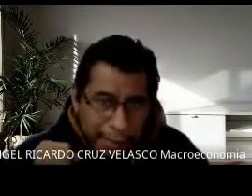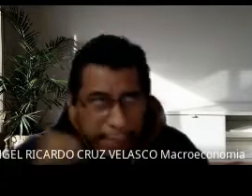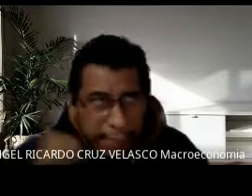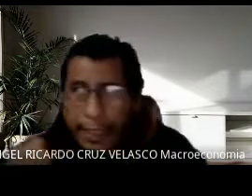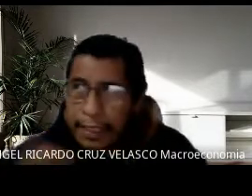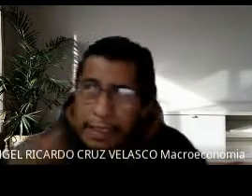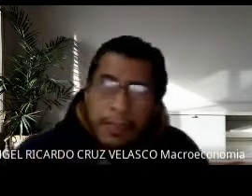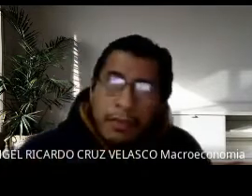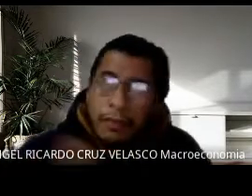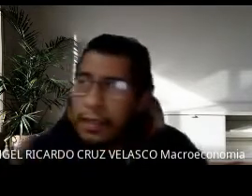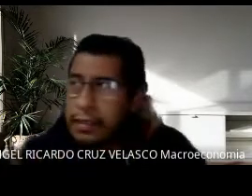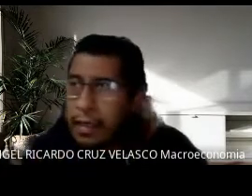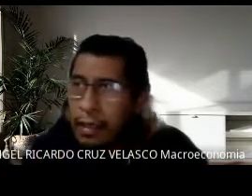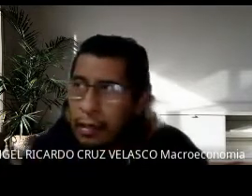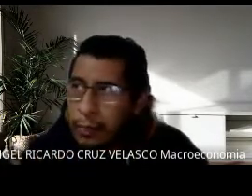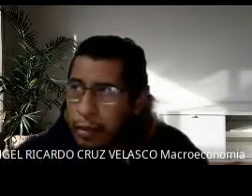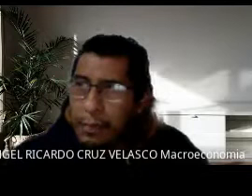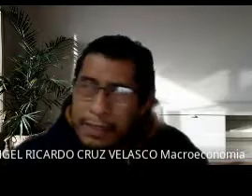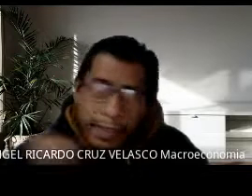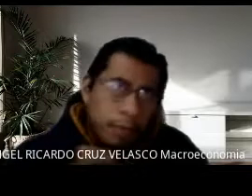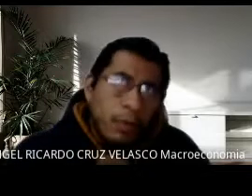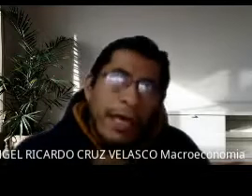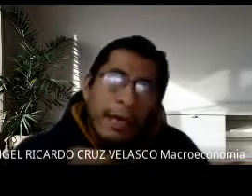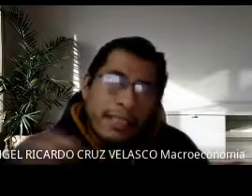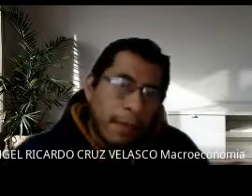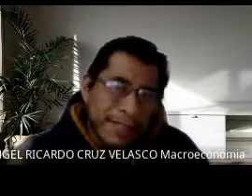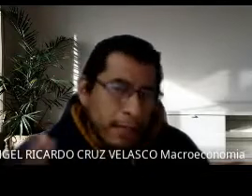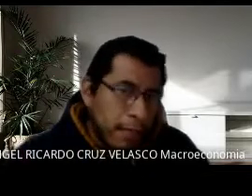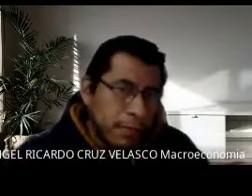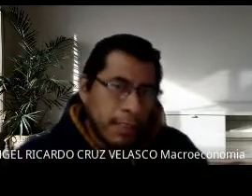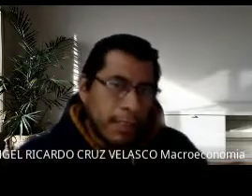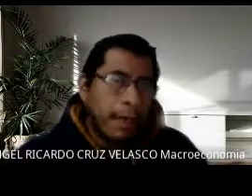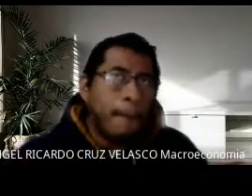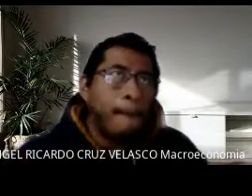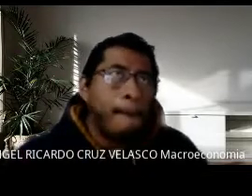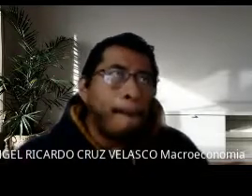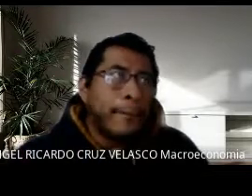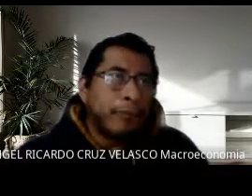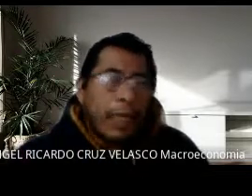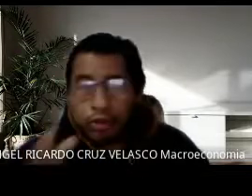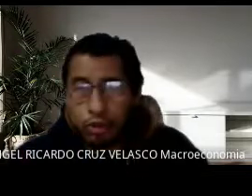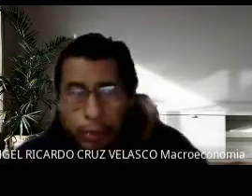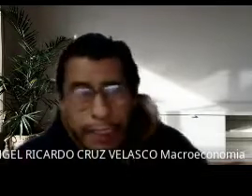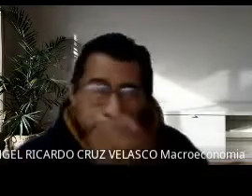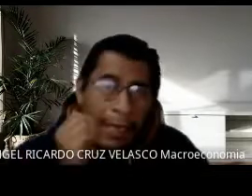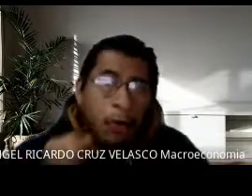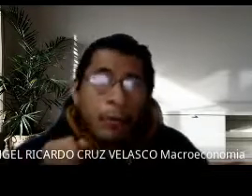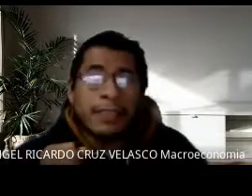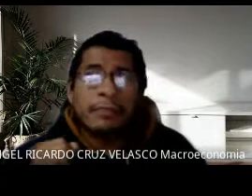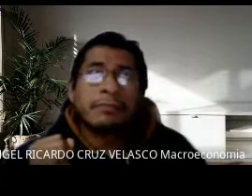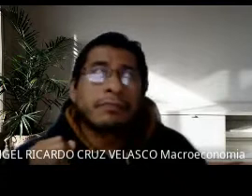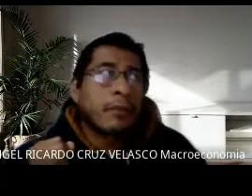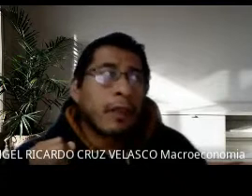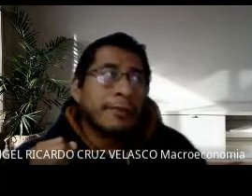sociales, las becas, las pensiones, los programas de ayuda a discapacitados, etcétera. La construcción de las mega